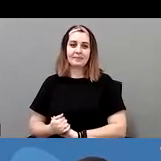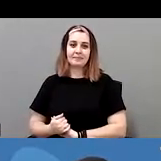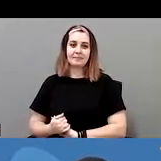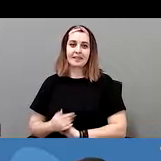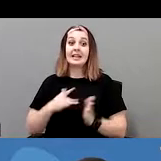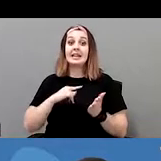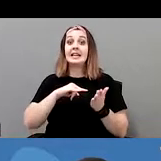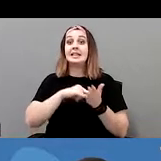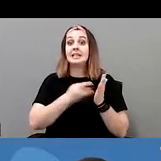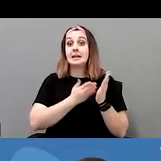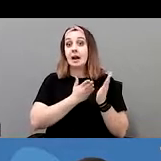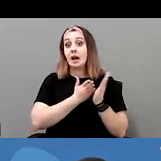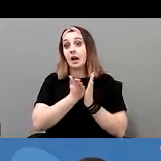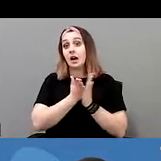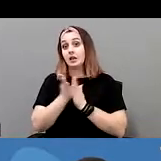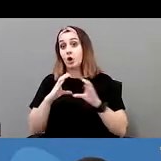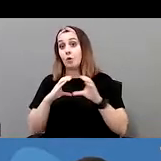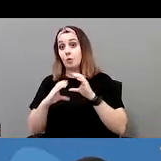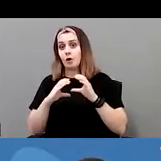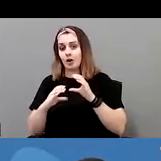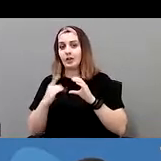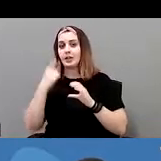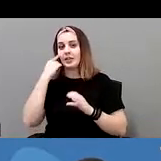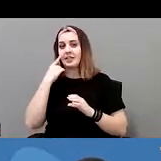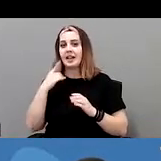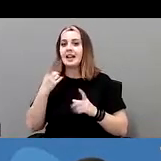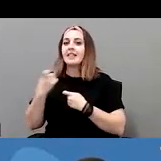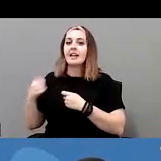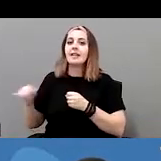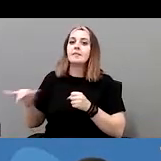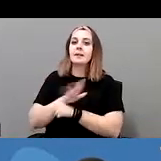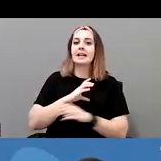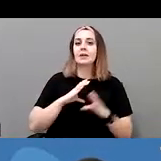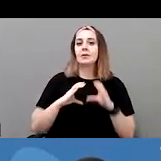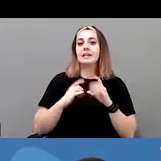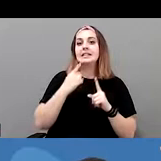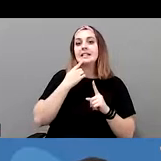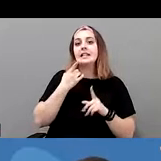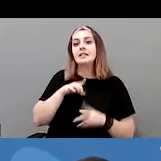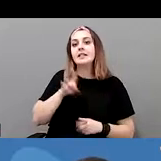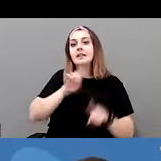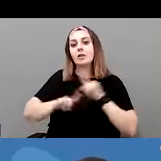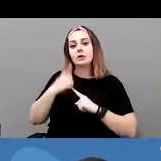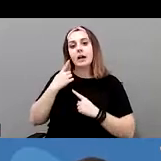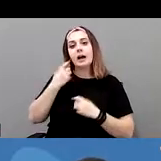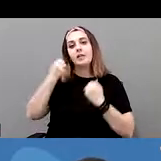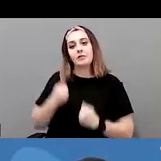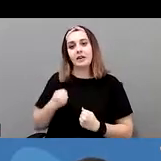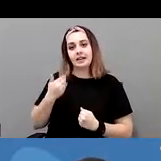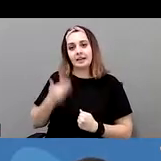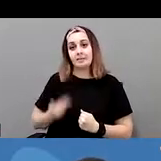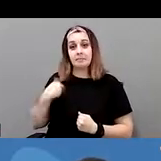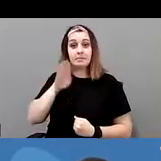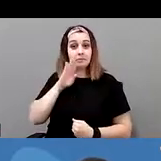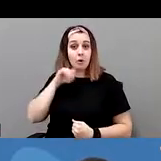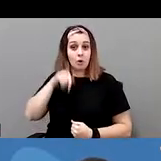sistemas de comunicación están de acuerdo en que cubren las necesidades de comunicación cuando hay una dificultad severa, como hemos estado viendo a lo